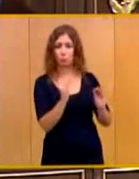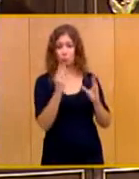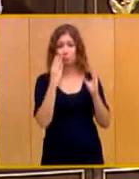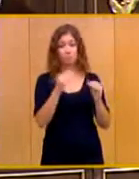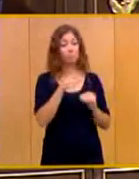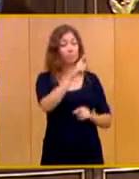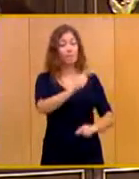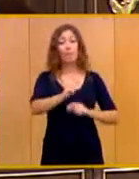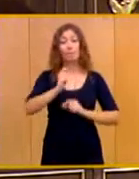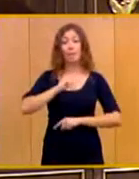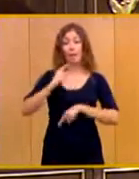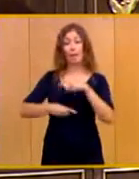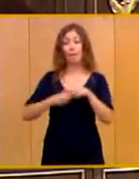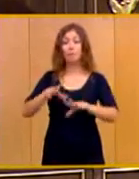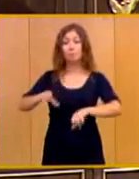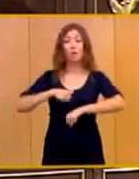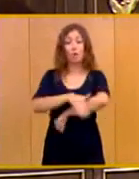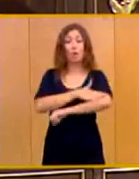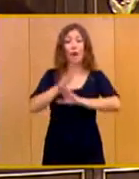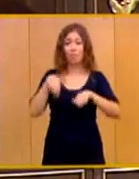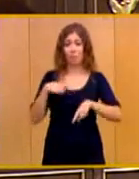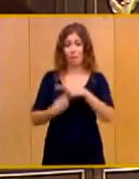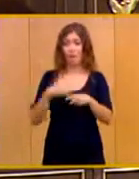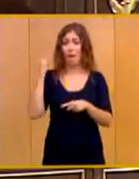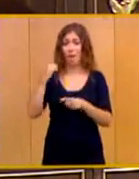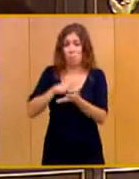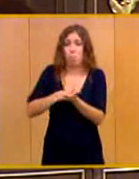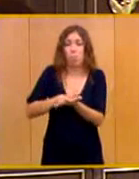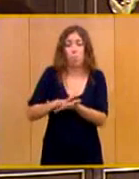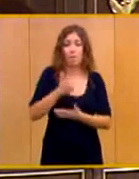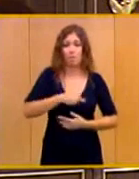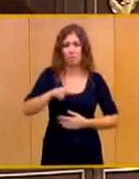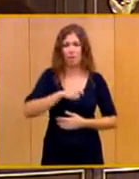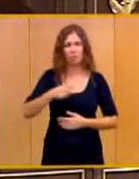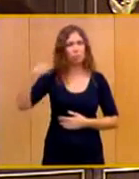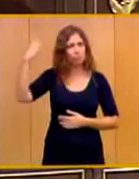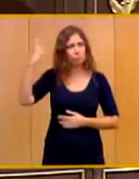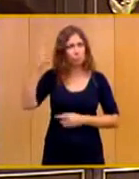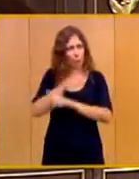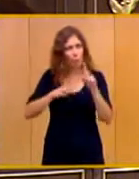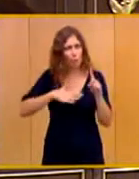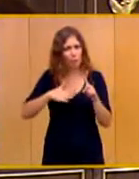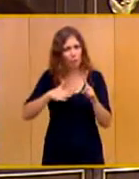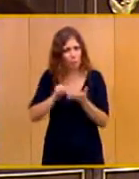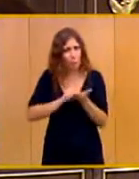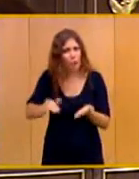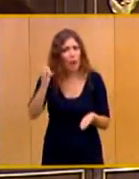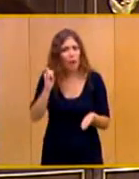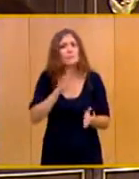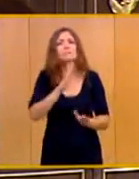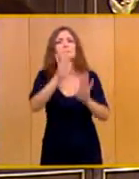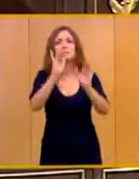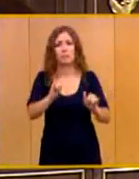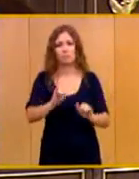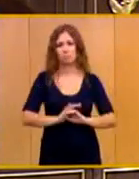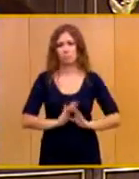deja su paso por el gobierno. ¿Tienen solución nuestros problemas? Rotundamente sí. Los